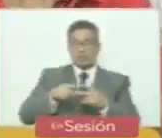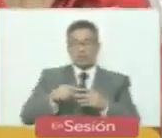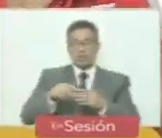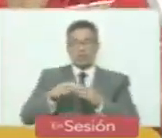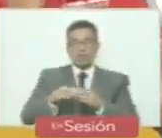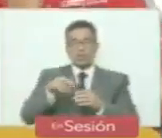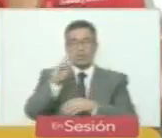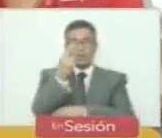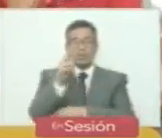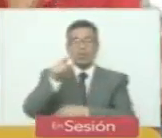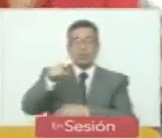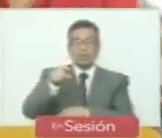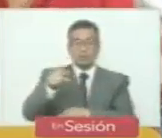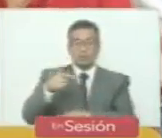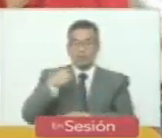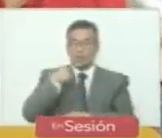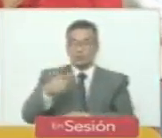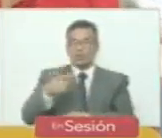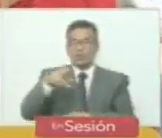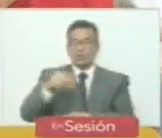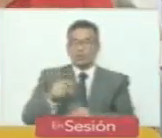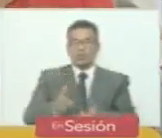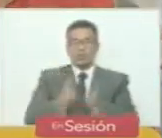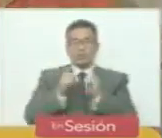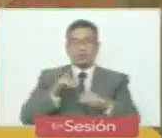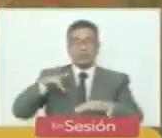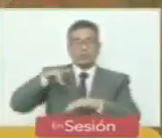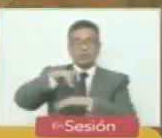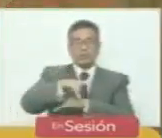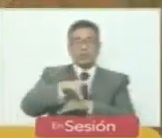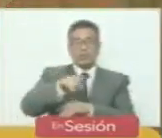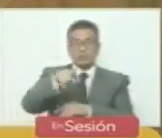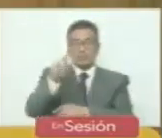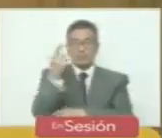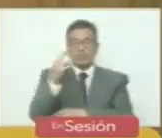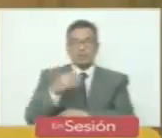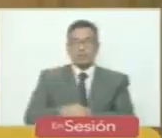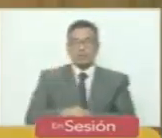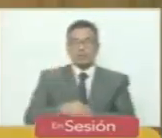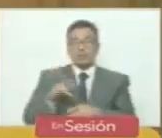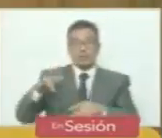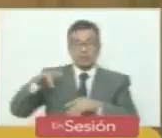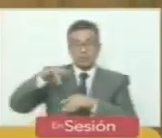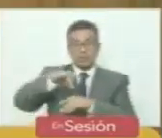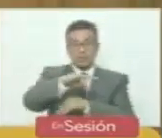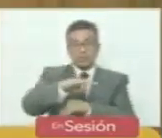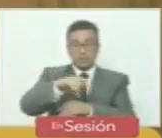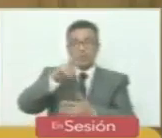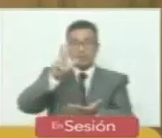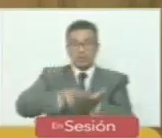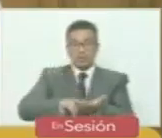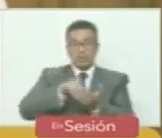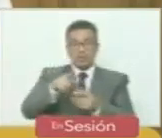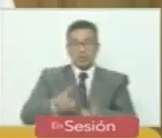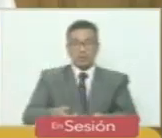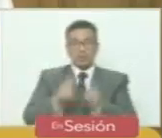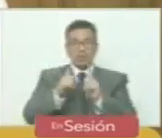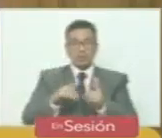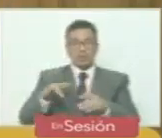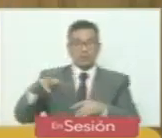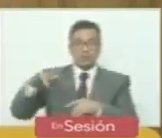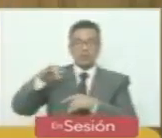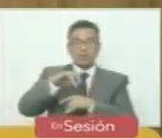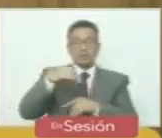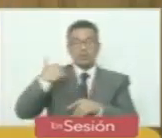de Uruguay, quien negó el permiso de aterrizaje en Montevideo, vuelo debidamente aprobado por las autoridades